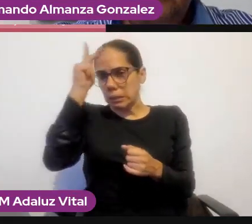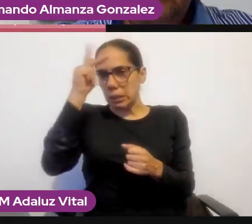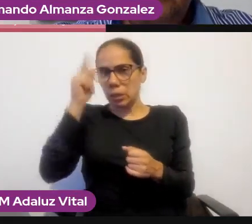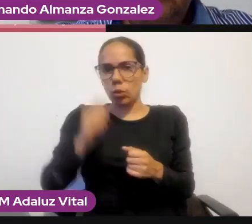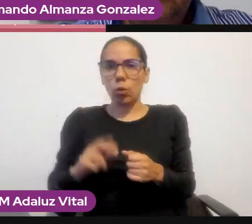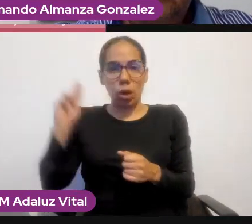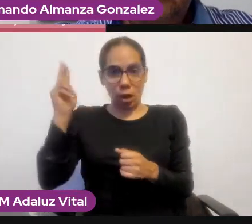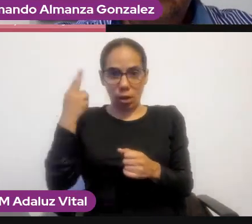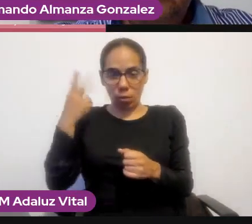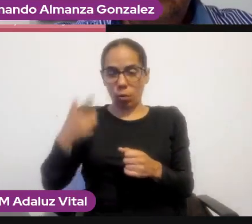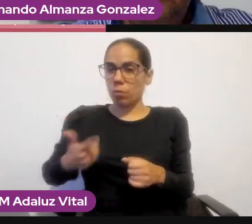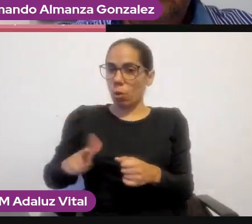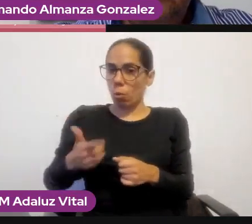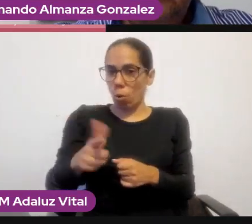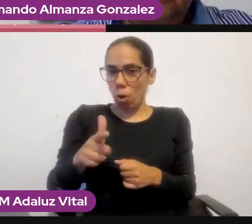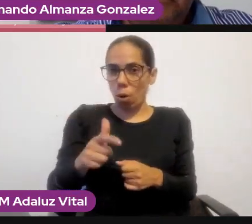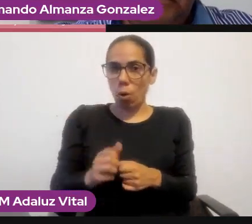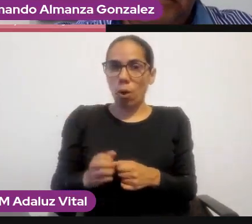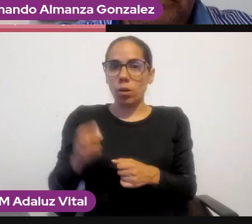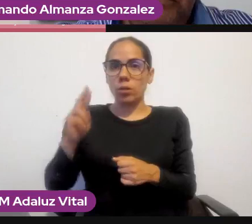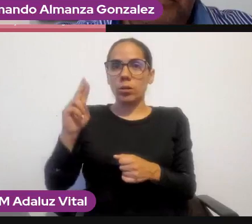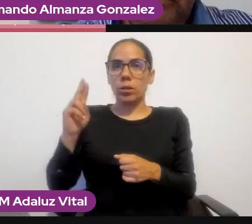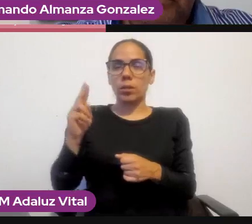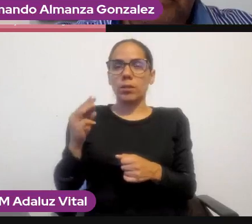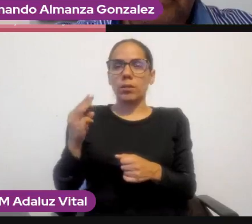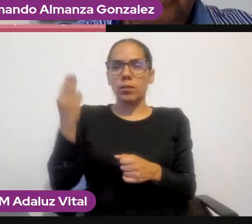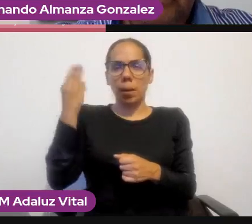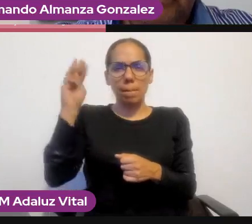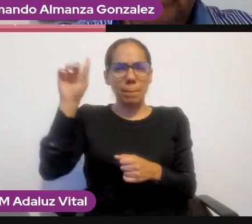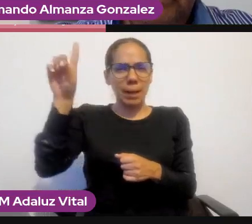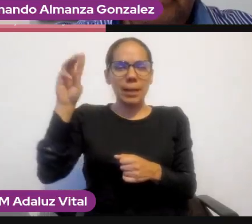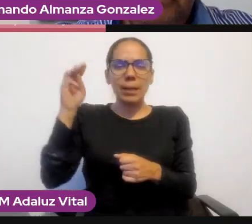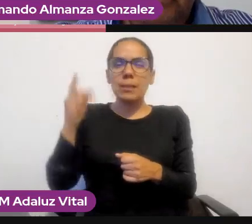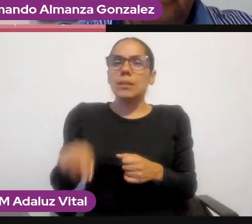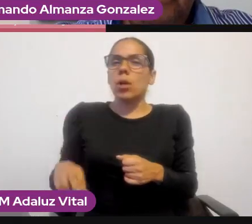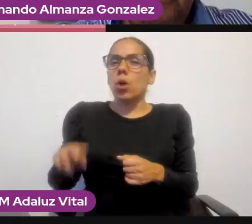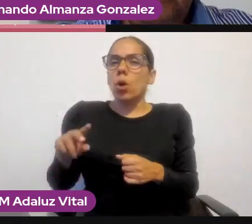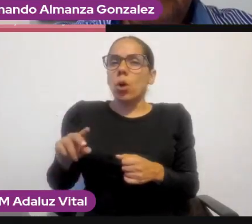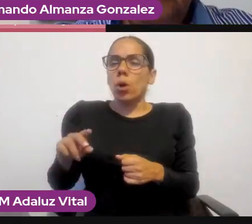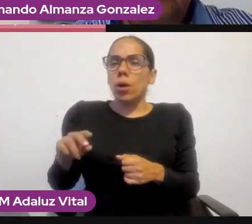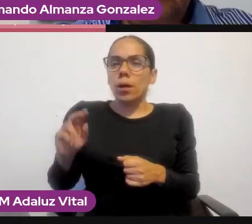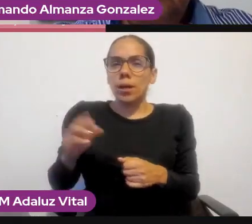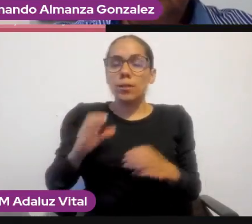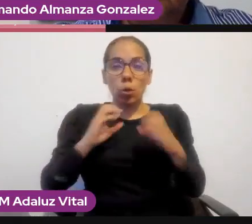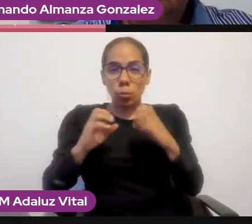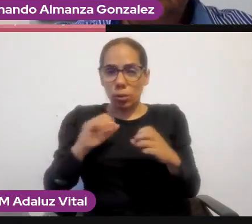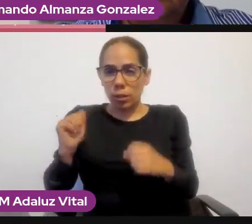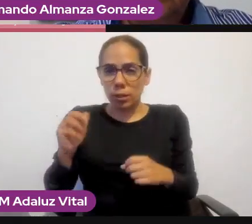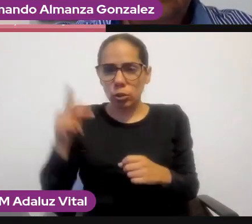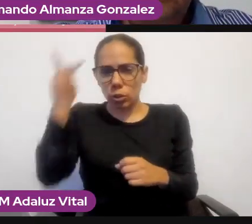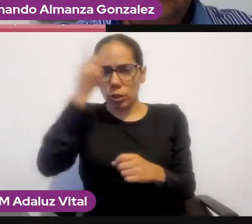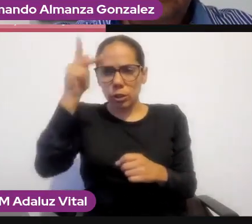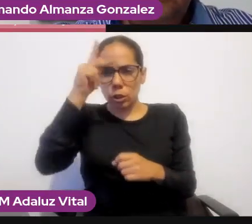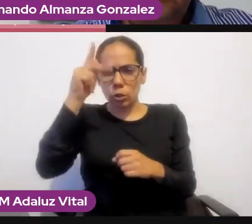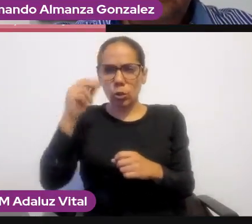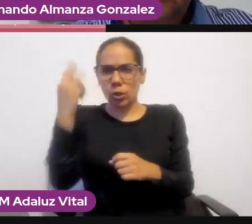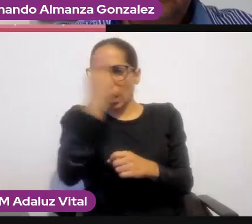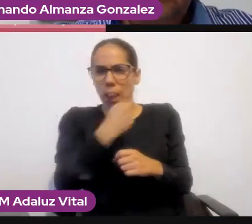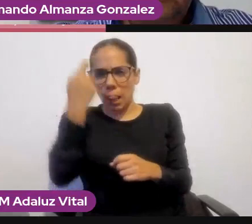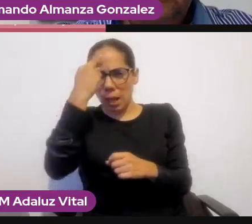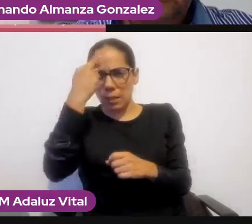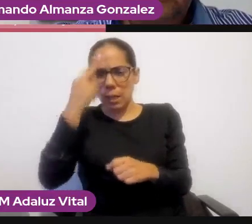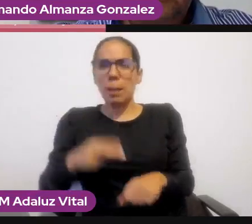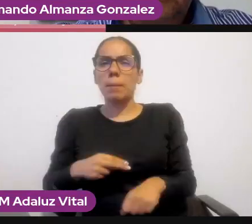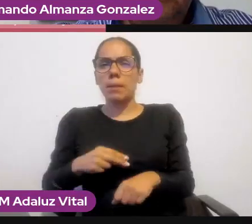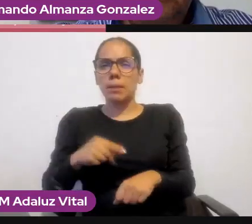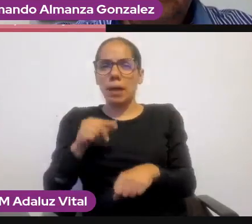maestro en ciencias de la educación por el Instituto de Estudios Universitarios, así como doctor en psicología clínica criminal y